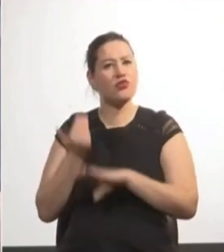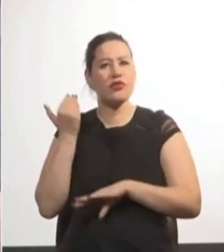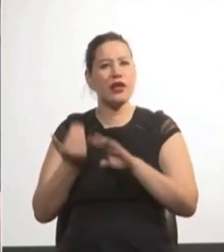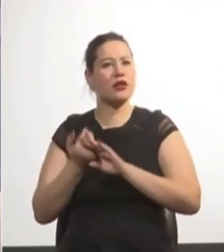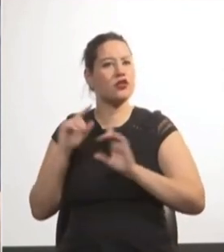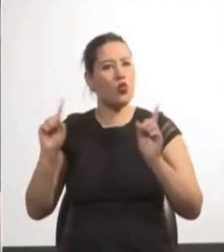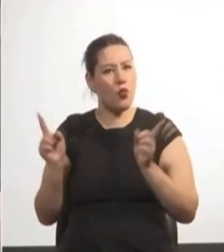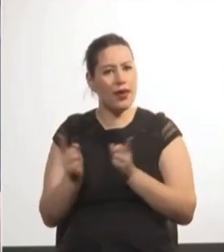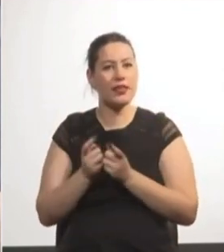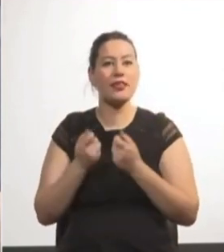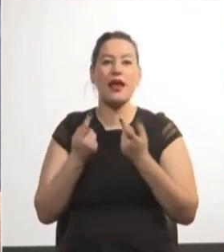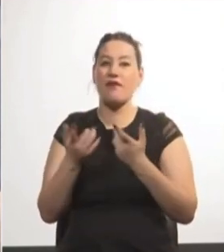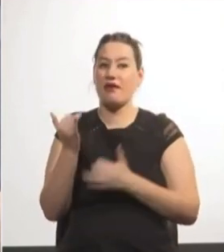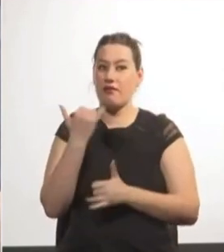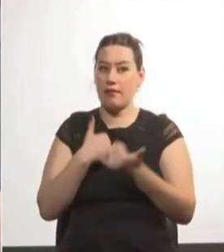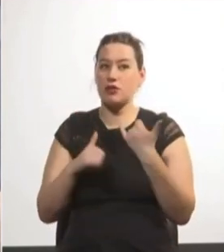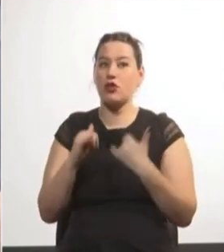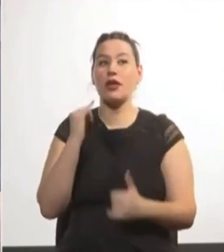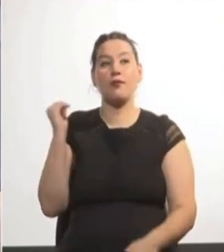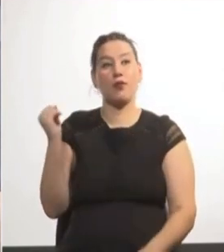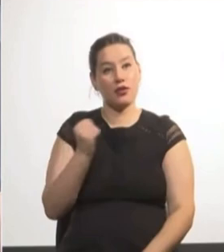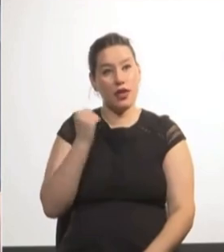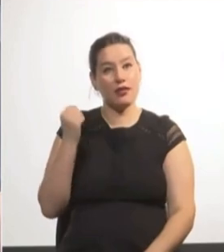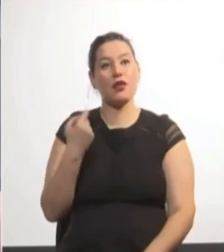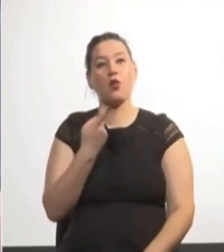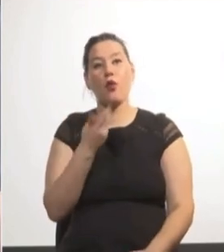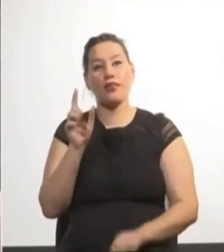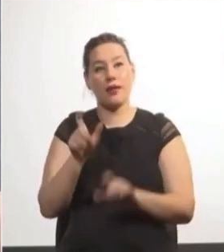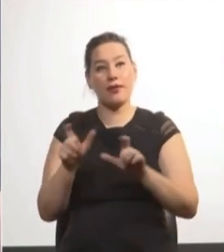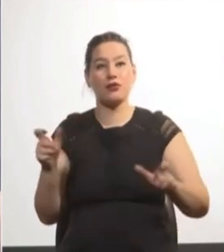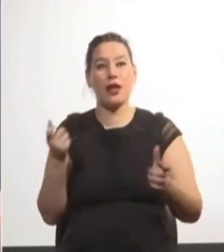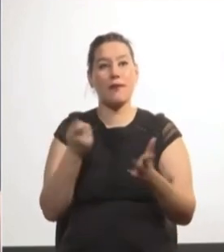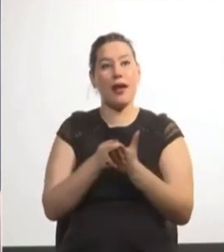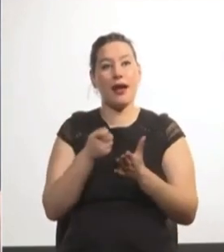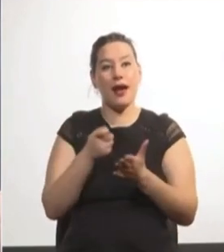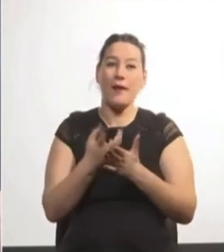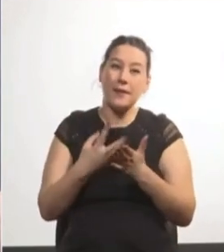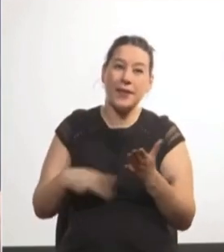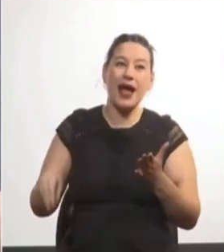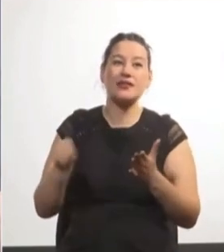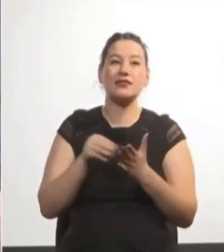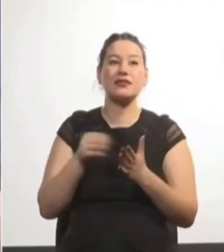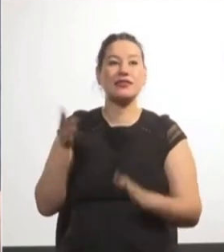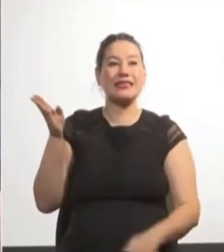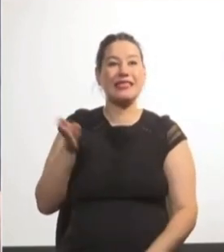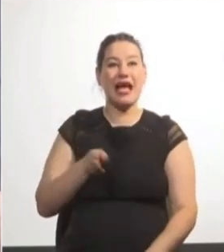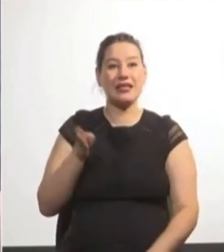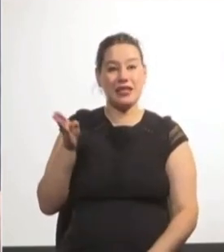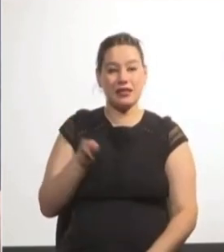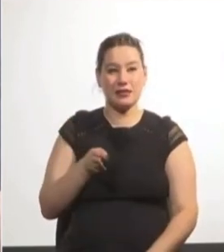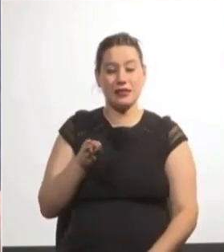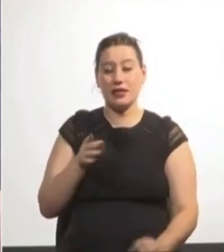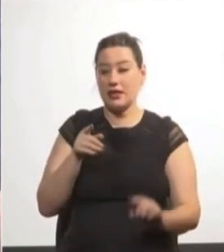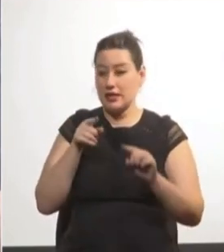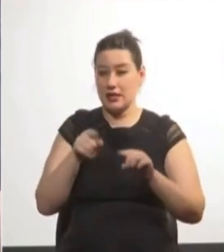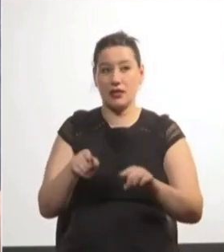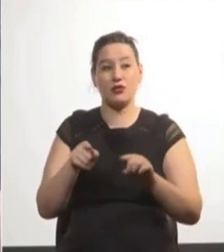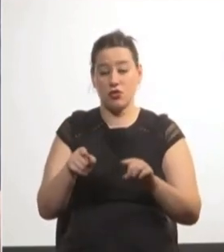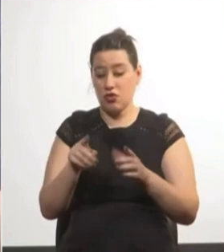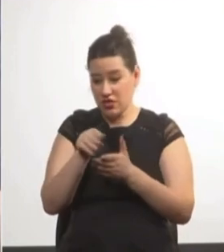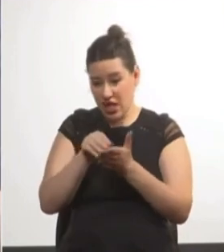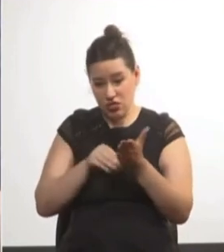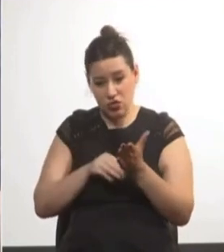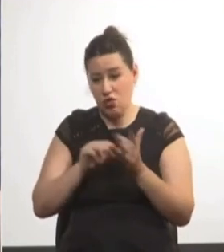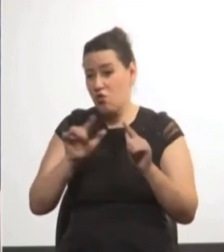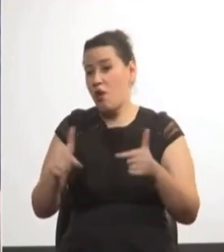Brindaban una información relevante respecto al número de contribuyentes y a las tasas efectivas de contribución. Ese dato no lo tenemos